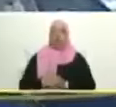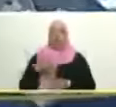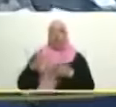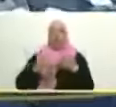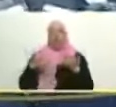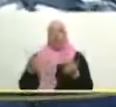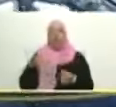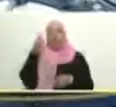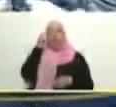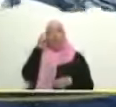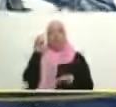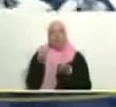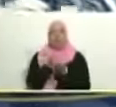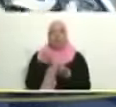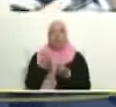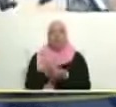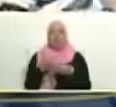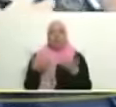orden del día.